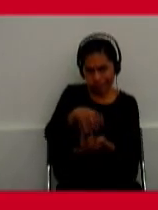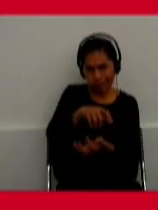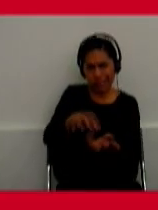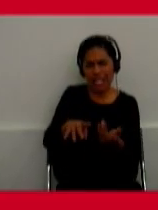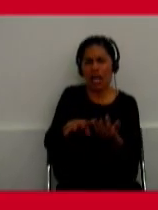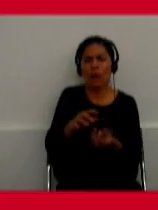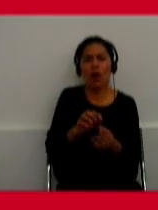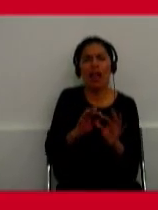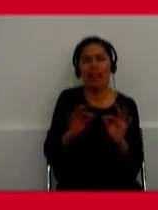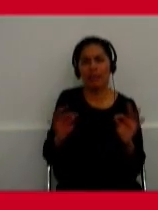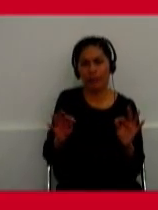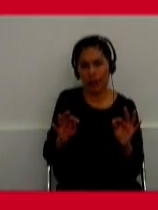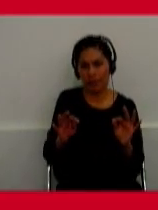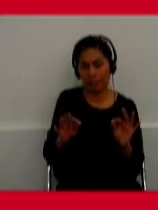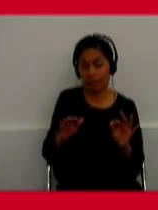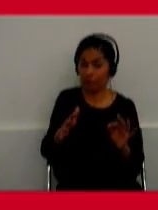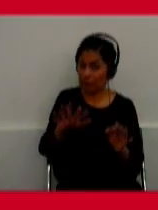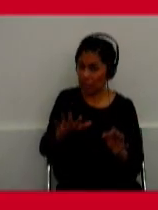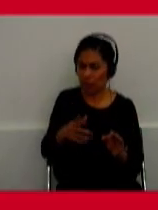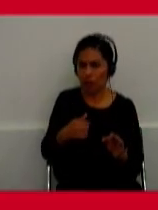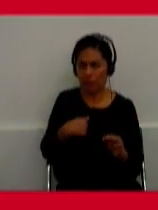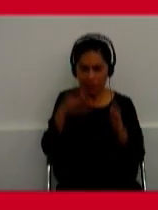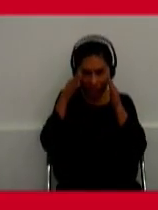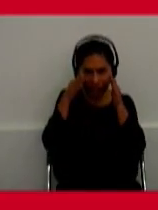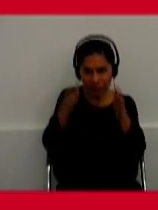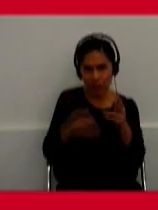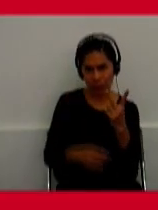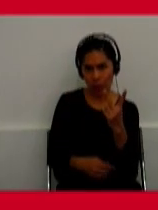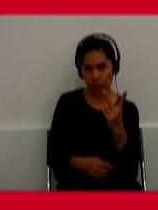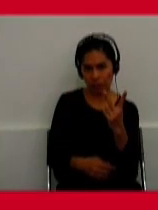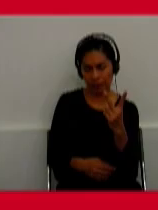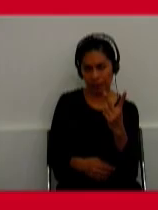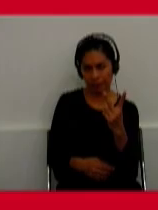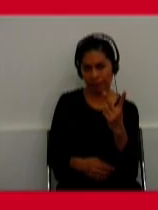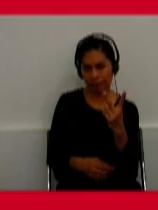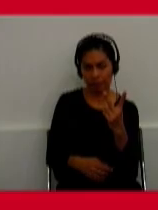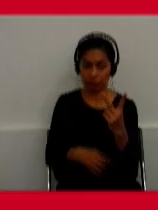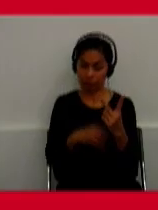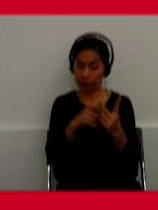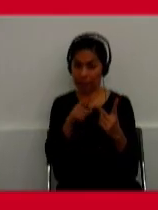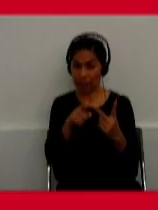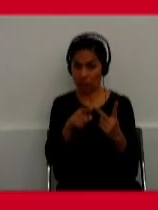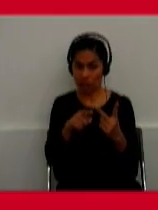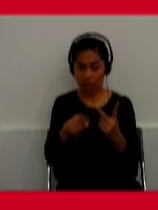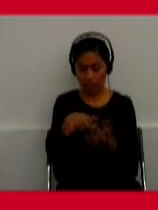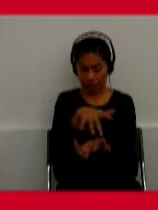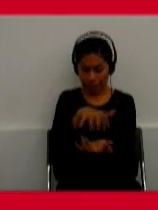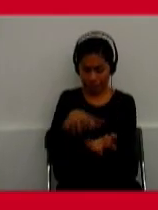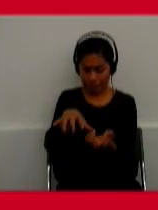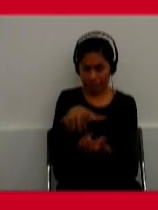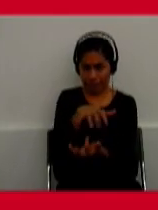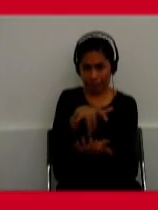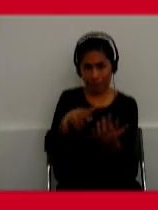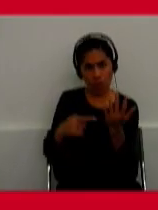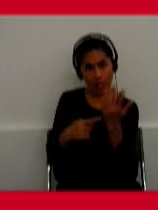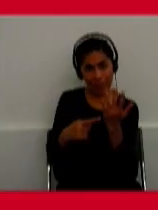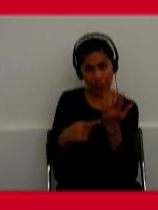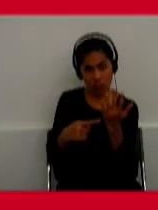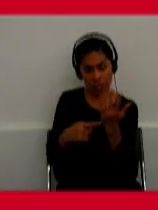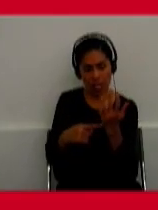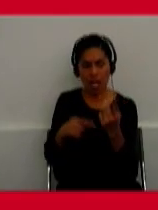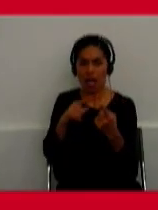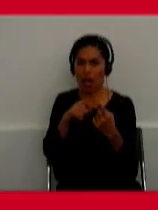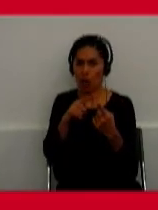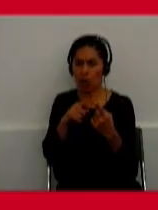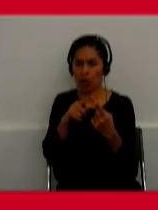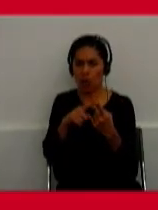pero básicamente nos vamos a enfocar en dos tipos de relaves filtrados en tecnologías, en los filtros a vacío y